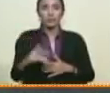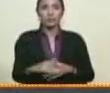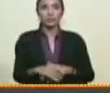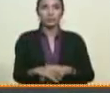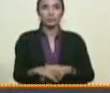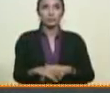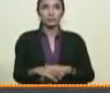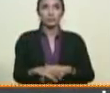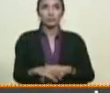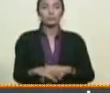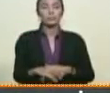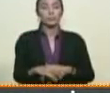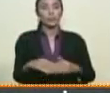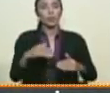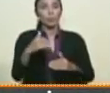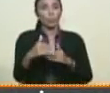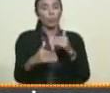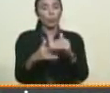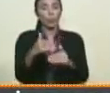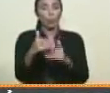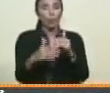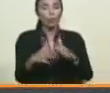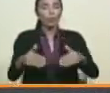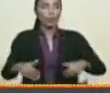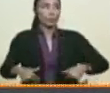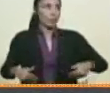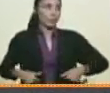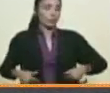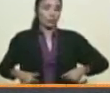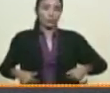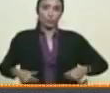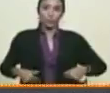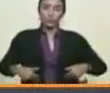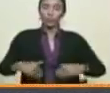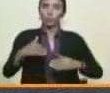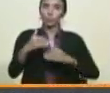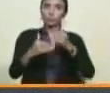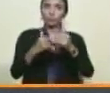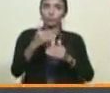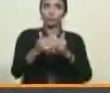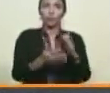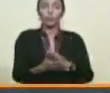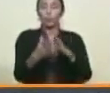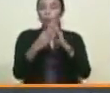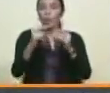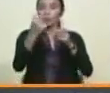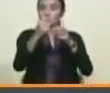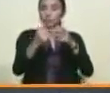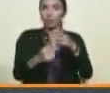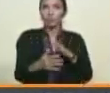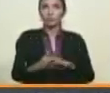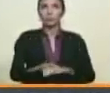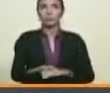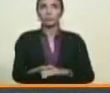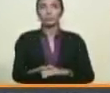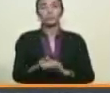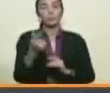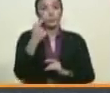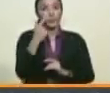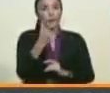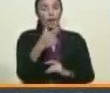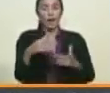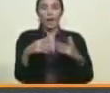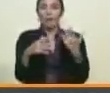hay que decirlo la revolución está haciendo un esfuerzo importante para adquirir este tipo de equipamiento será sobre todo está el primer nivel